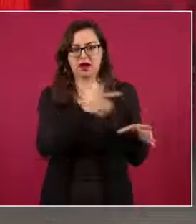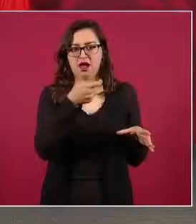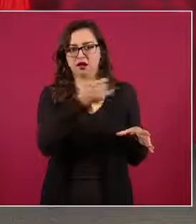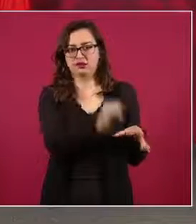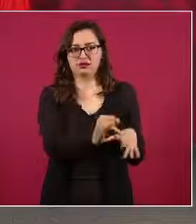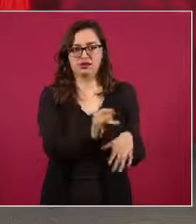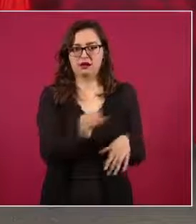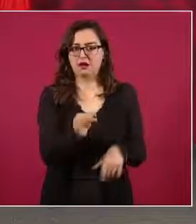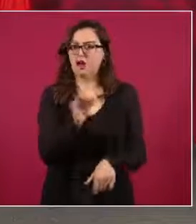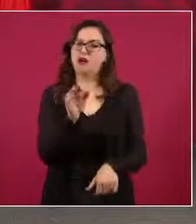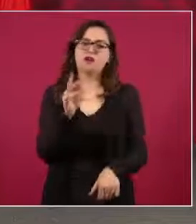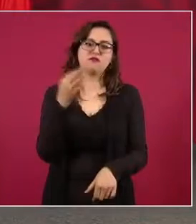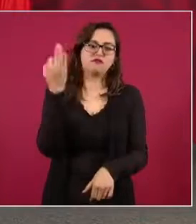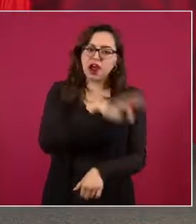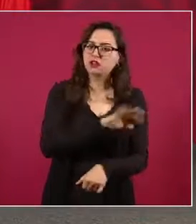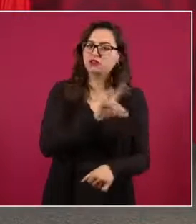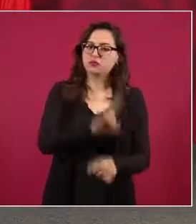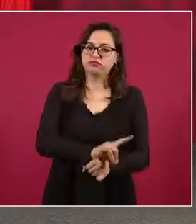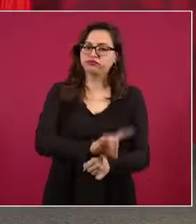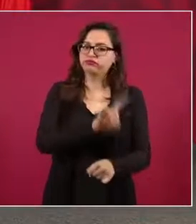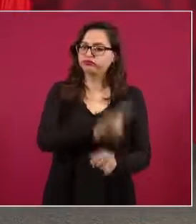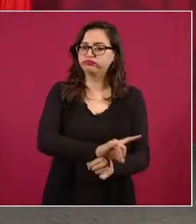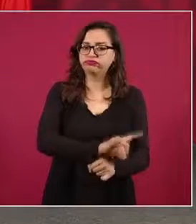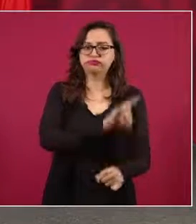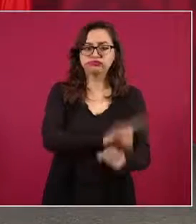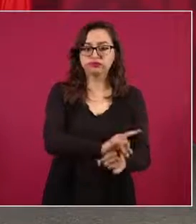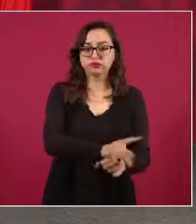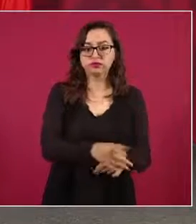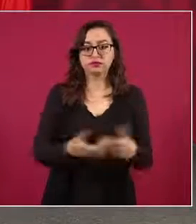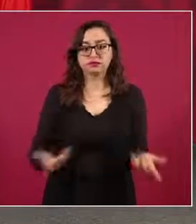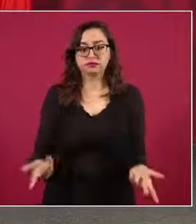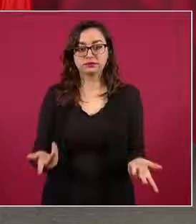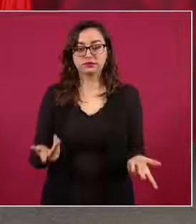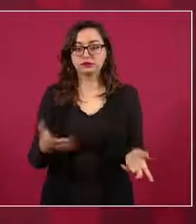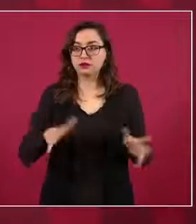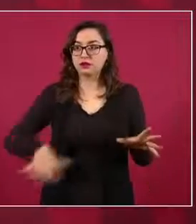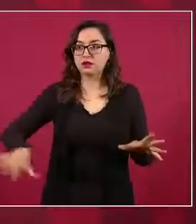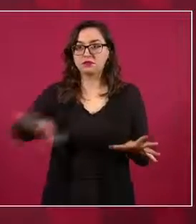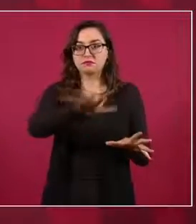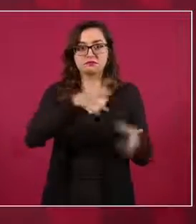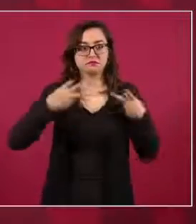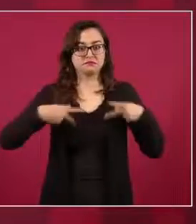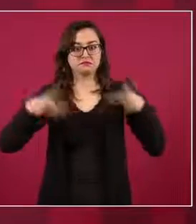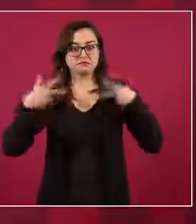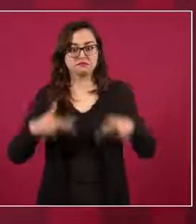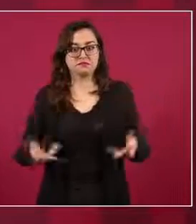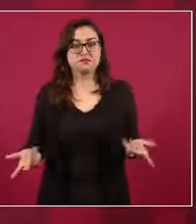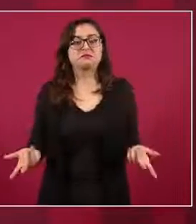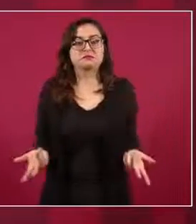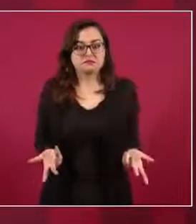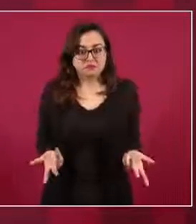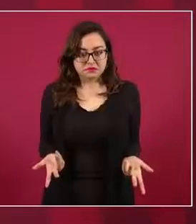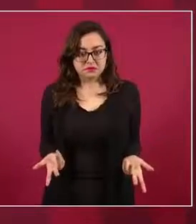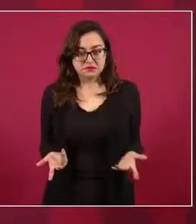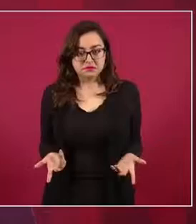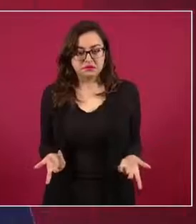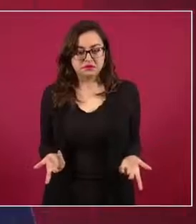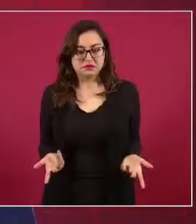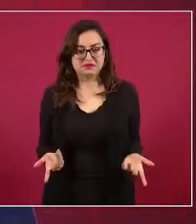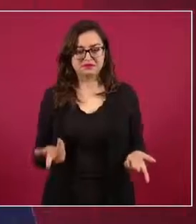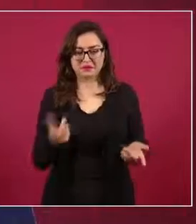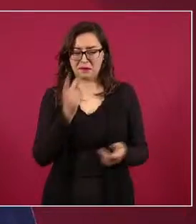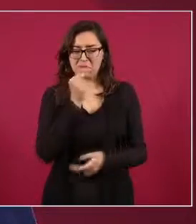y pura faramaya, pero en los hechos, ¿qué iban a hacer con